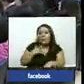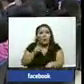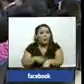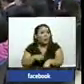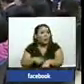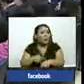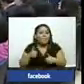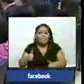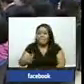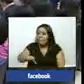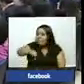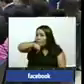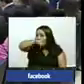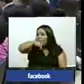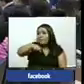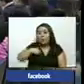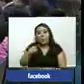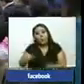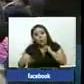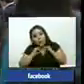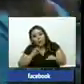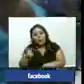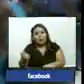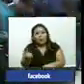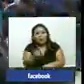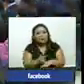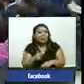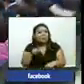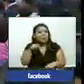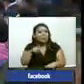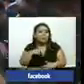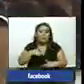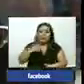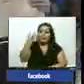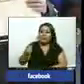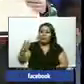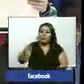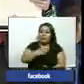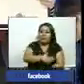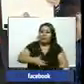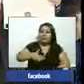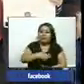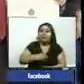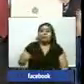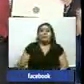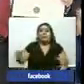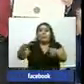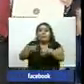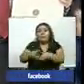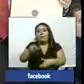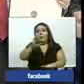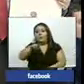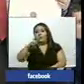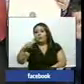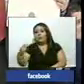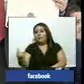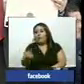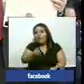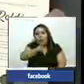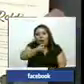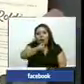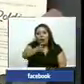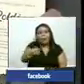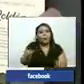el tiempo, me encanta tener el acercamiento con la gente y es de las cosas que más disfruto todos los días. Junto a ellos, a 300 locutores, también se